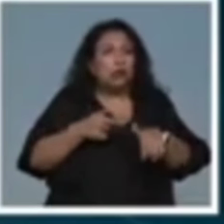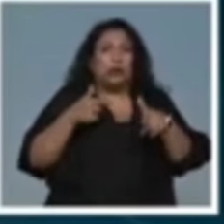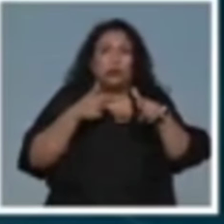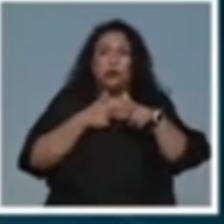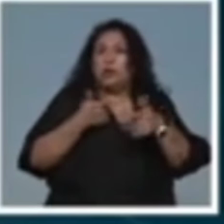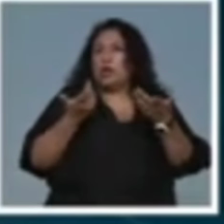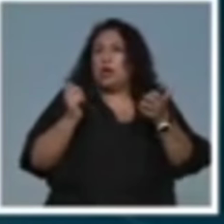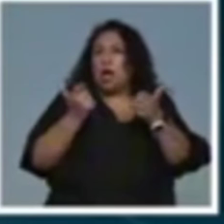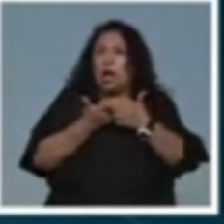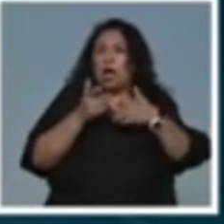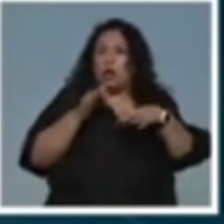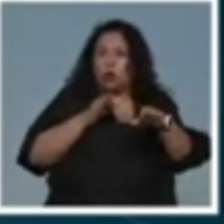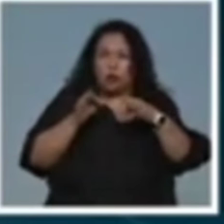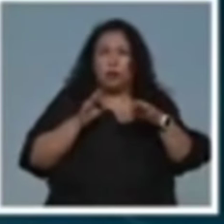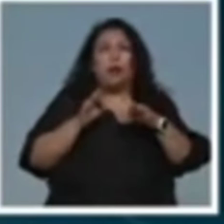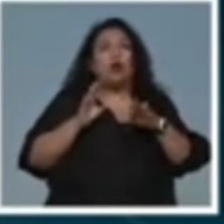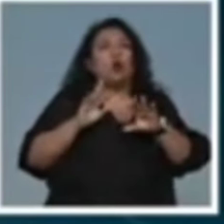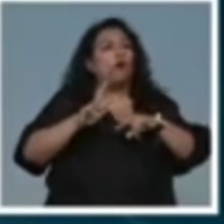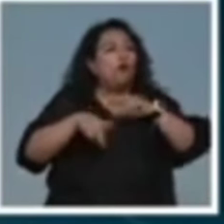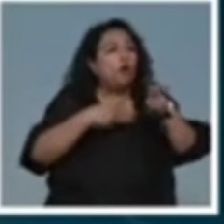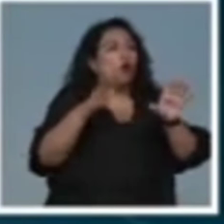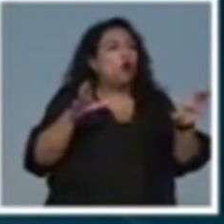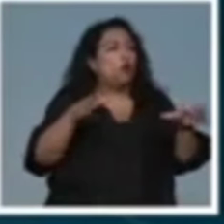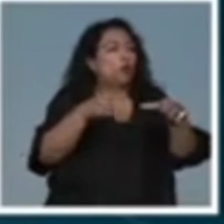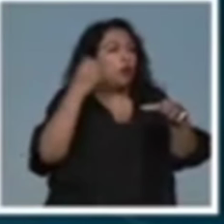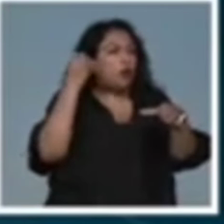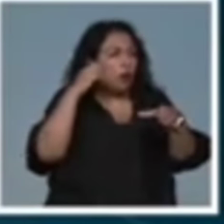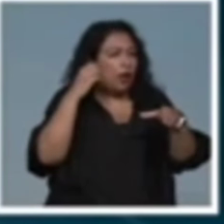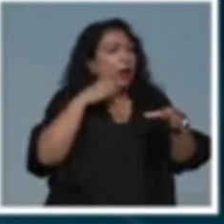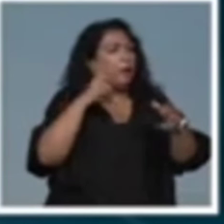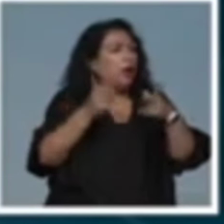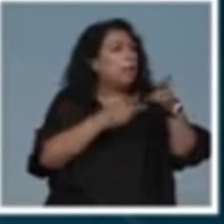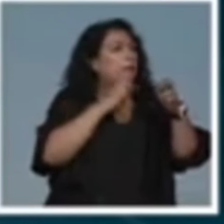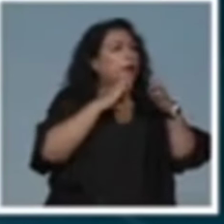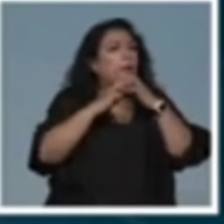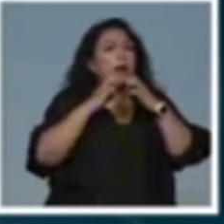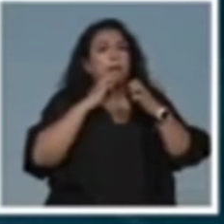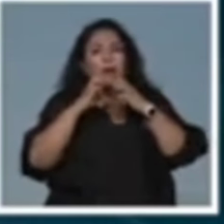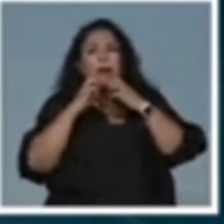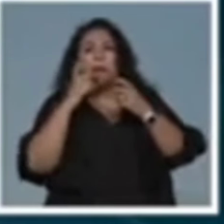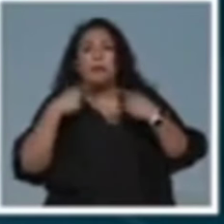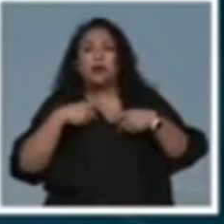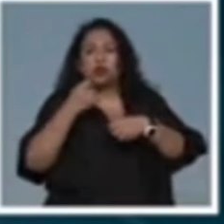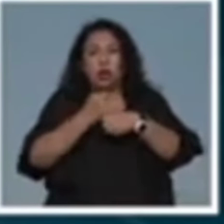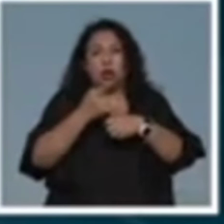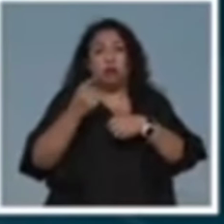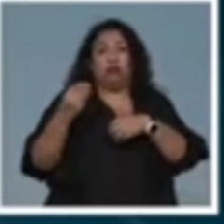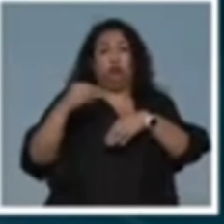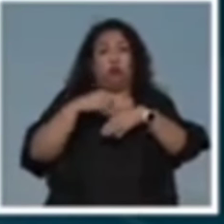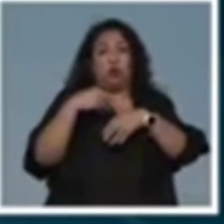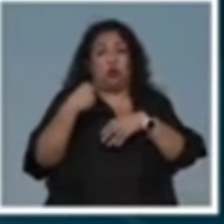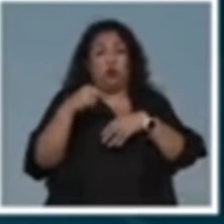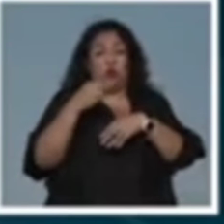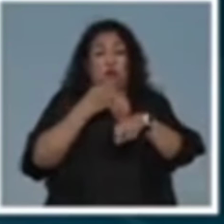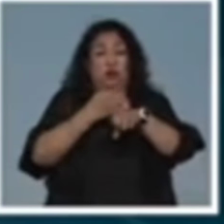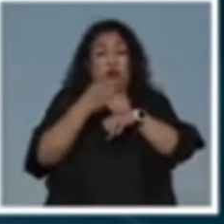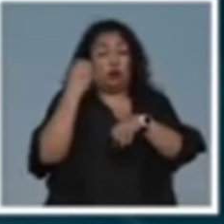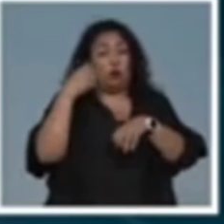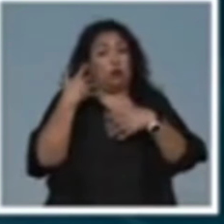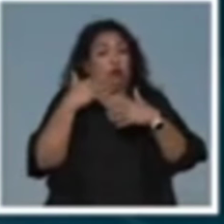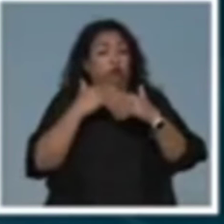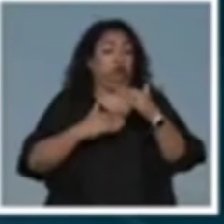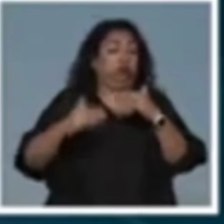cosas. Entonces salgo a las comunidades de Oaxaca a entrevistar personajes que han puesto el nombre del estado muy en alto,